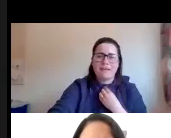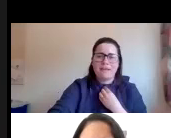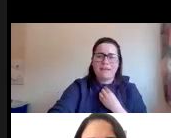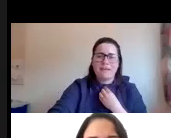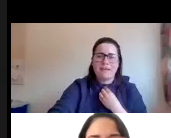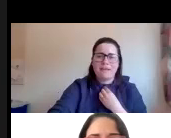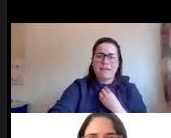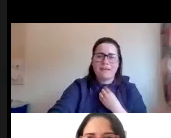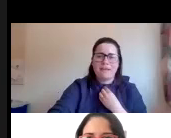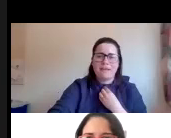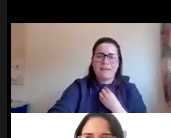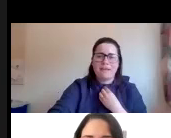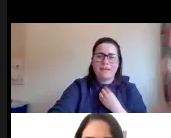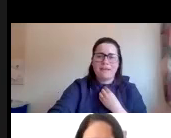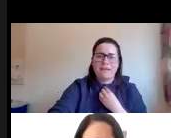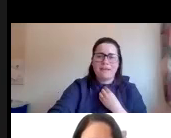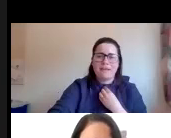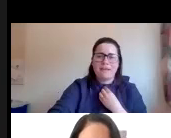de